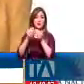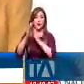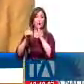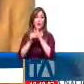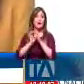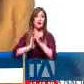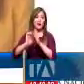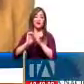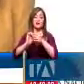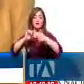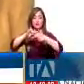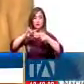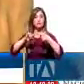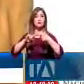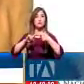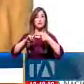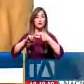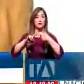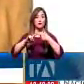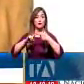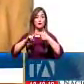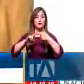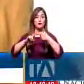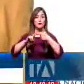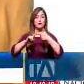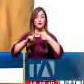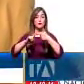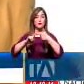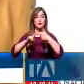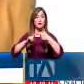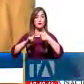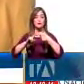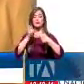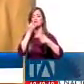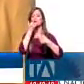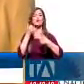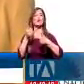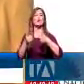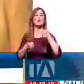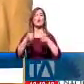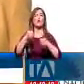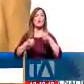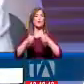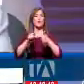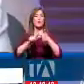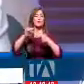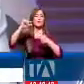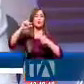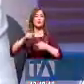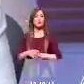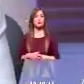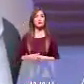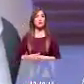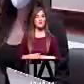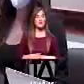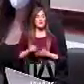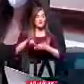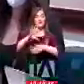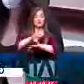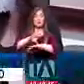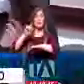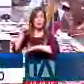legisladores, y después lo relaciona con una de las faltas, que en este caso es la falta leve. Pero esto es algo que el CAL